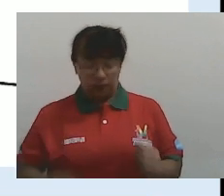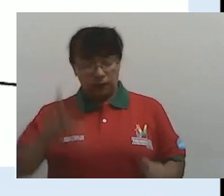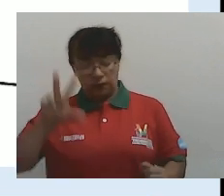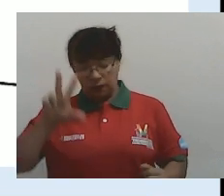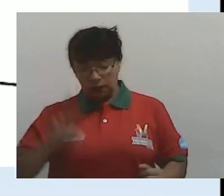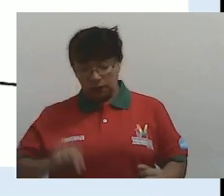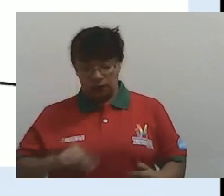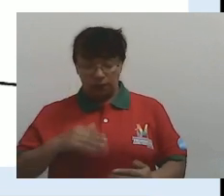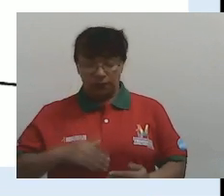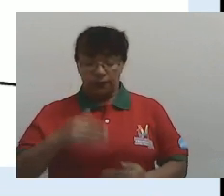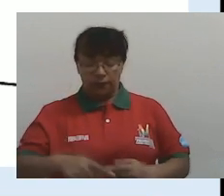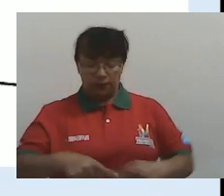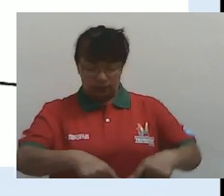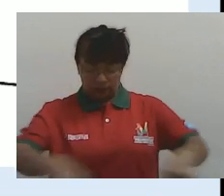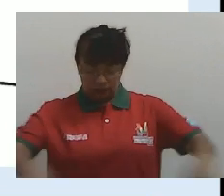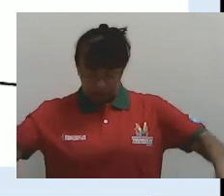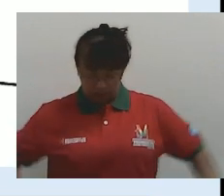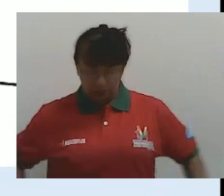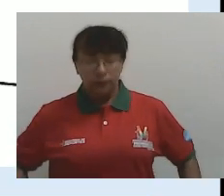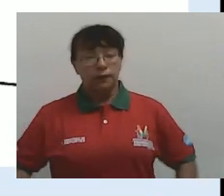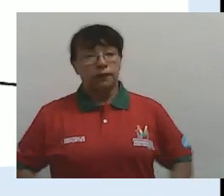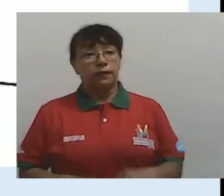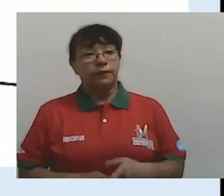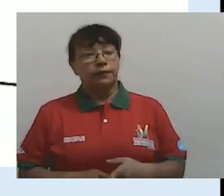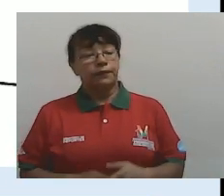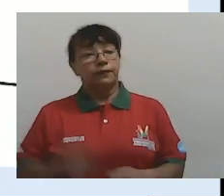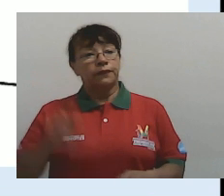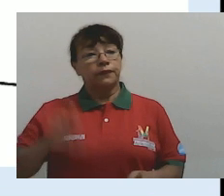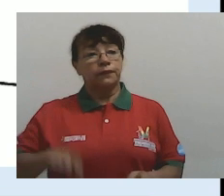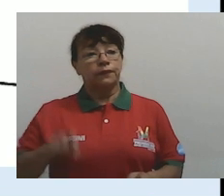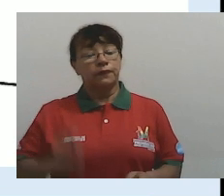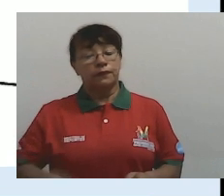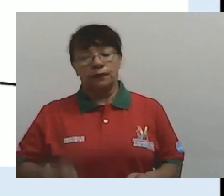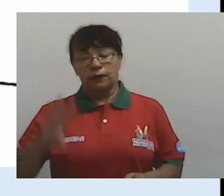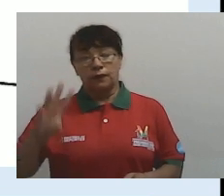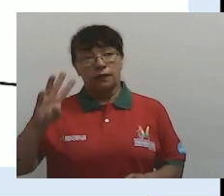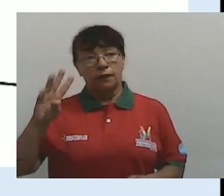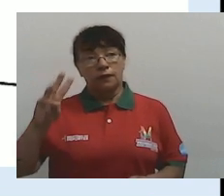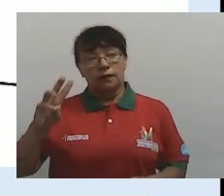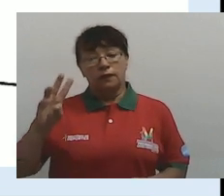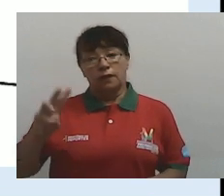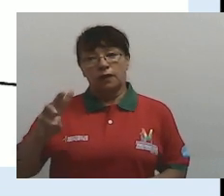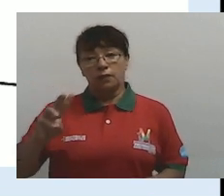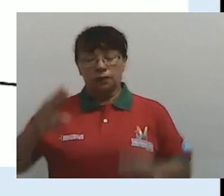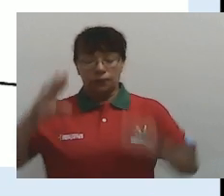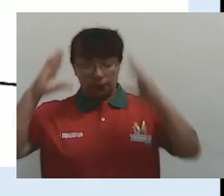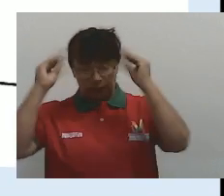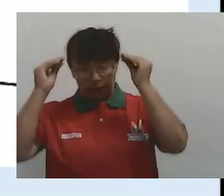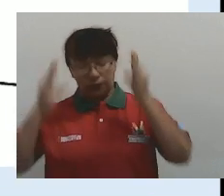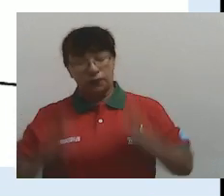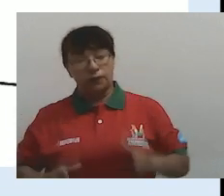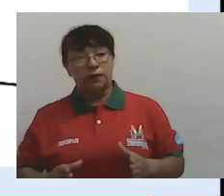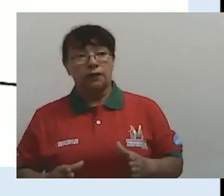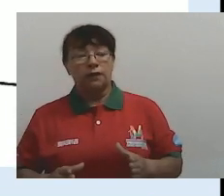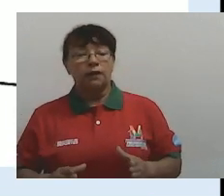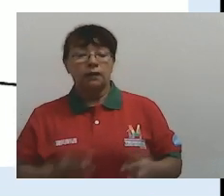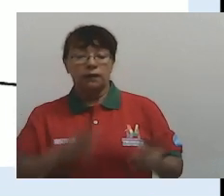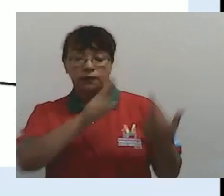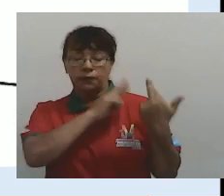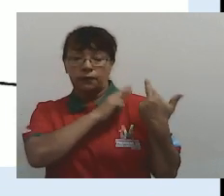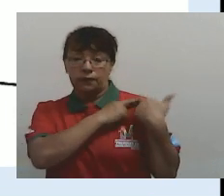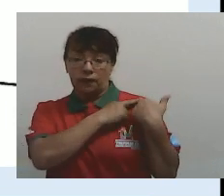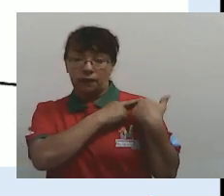línea completa, ¿está? En este evento necesitamos 6 jueces, un juez principal que anotará en la planilla